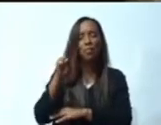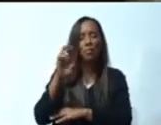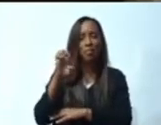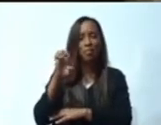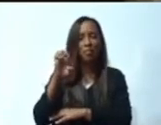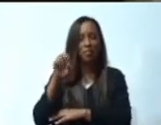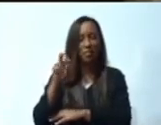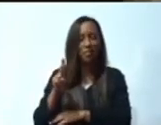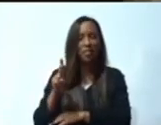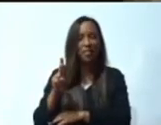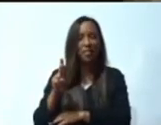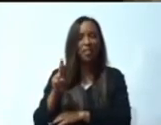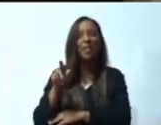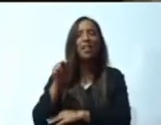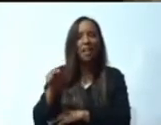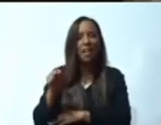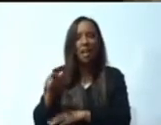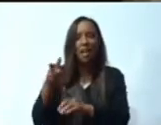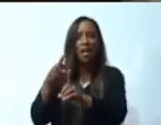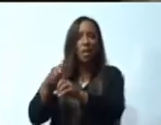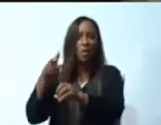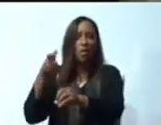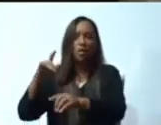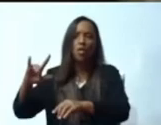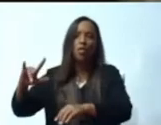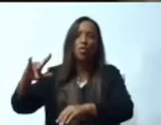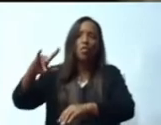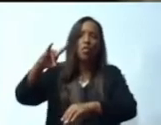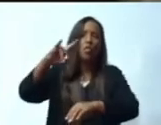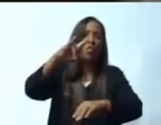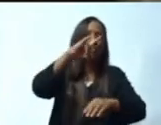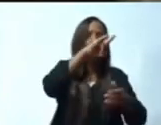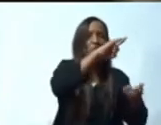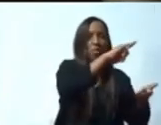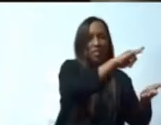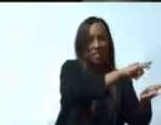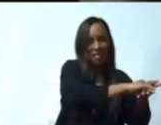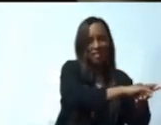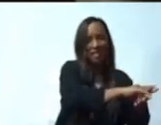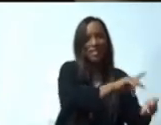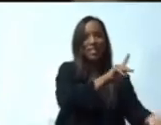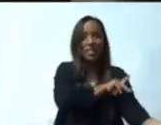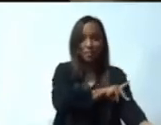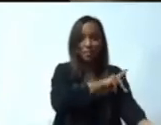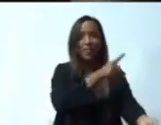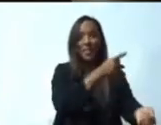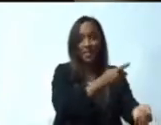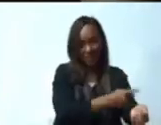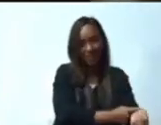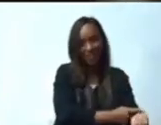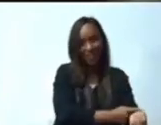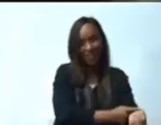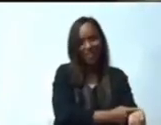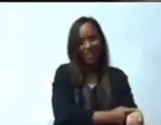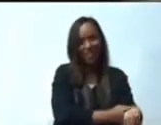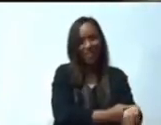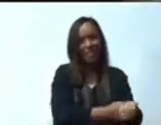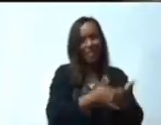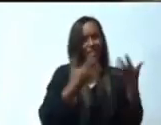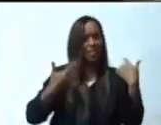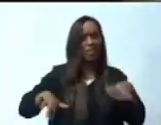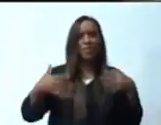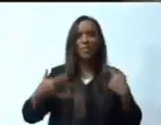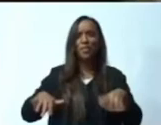vamos para Pedernales. Así que agradecer inmensamente a mi presidente, que después de tantos